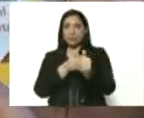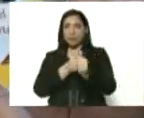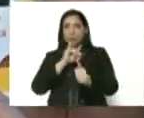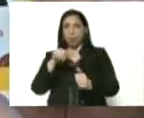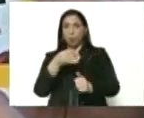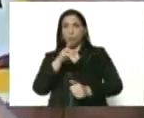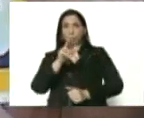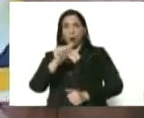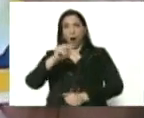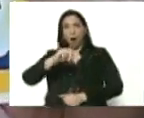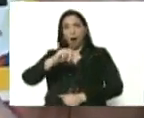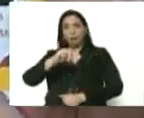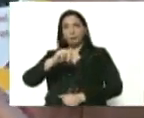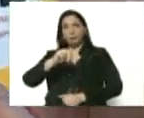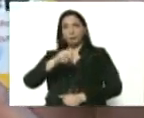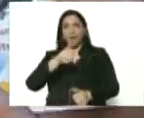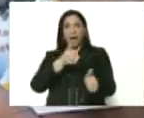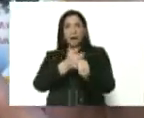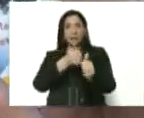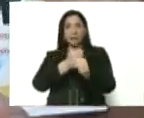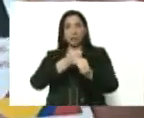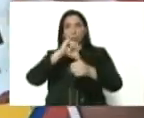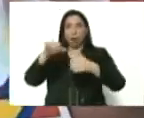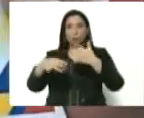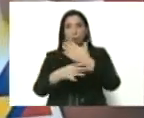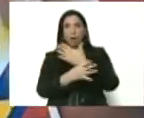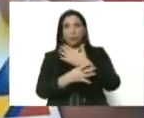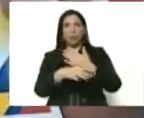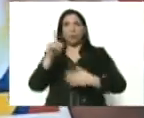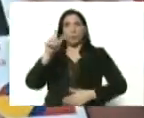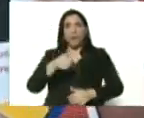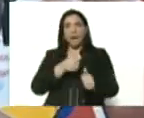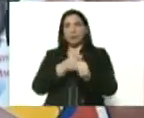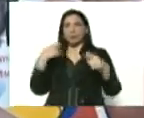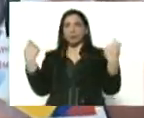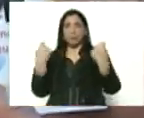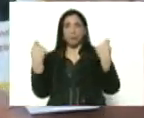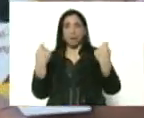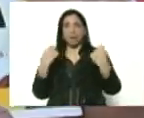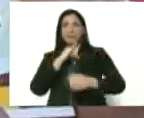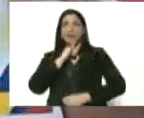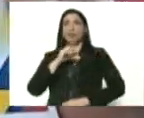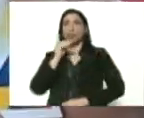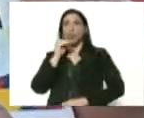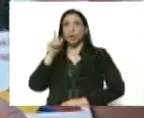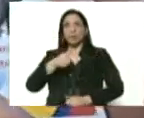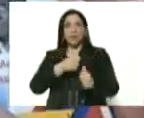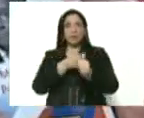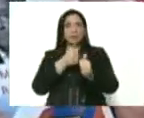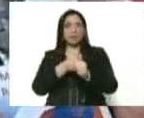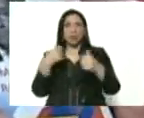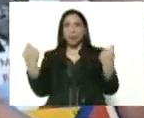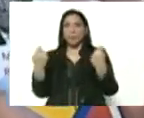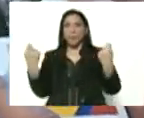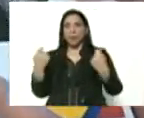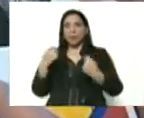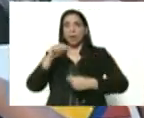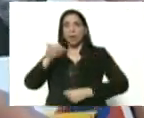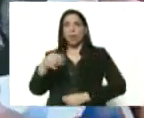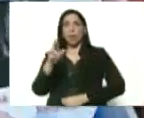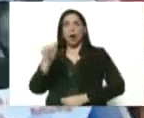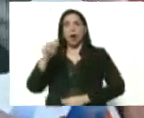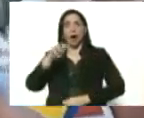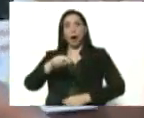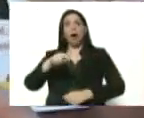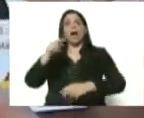de Juan Guaidó, que también fue asesor de campaña de Iván Duque, fue asesor de campaña de Juan Manuel Santos y